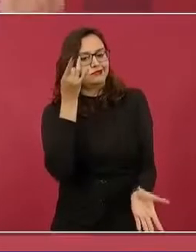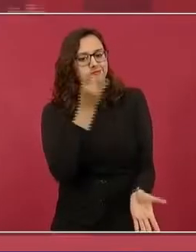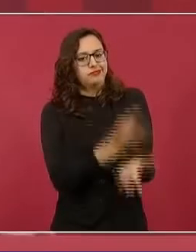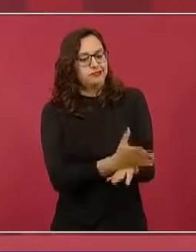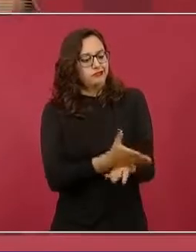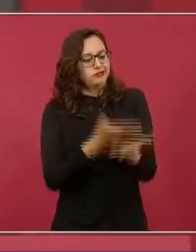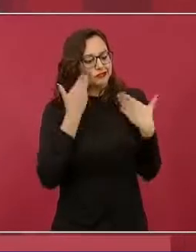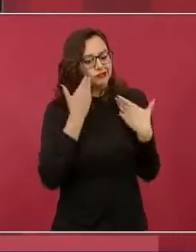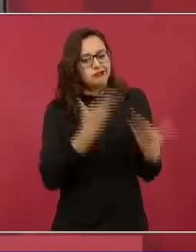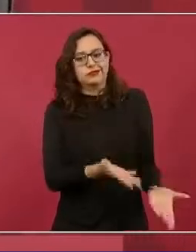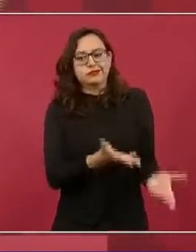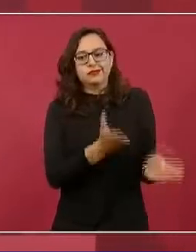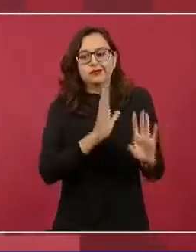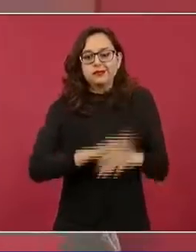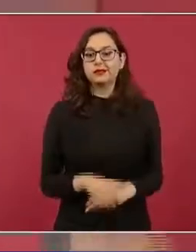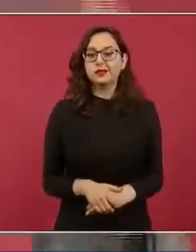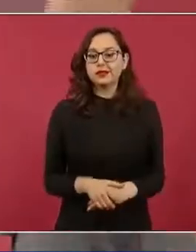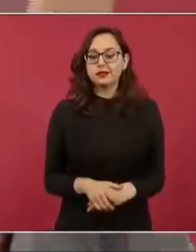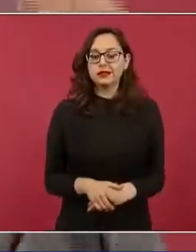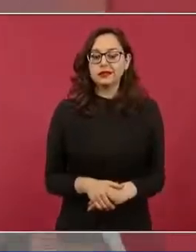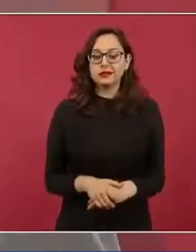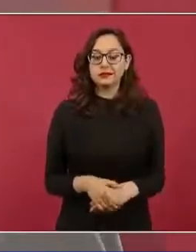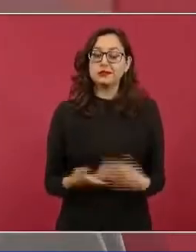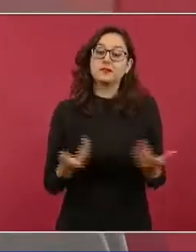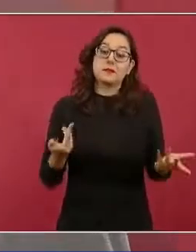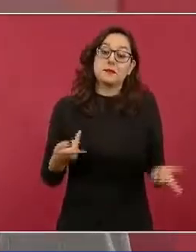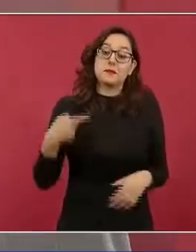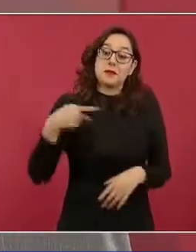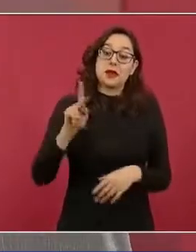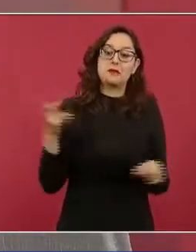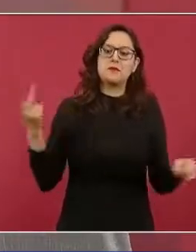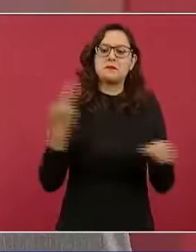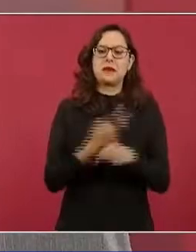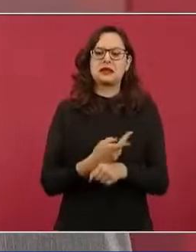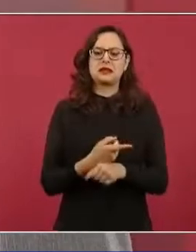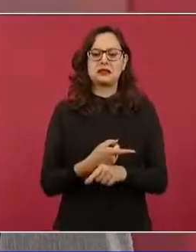la máxima del AMPA del periodismo.